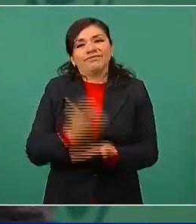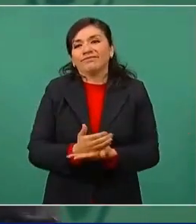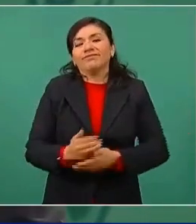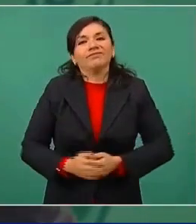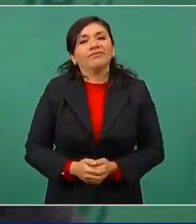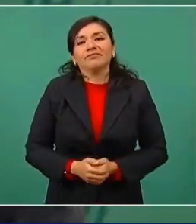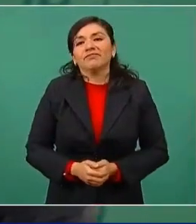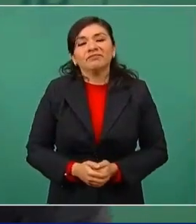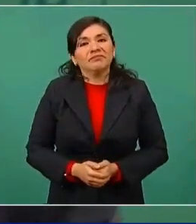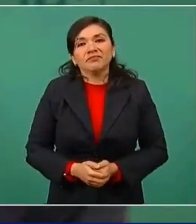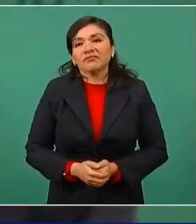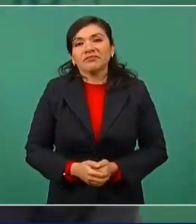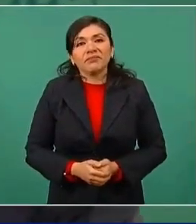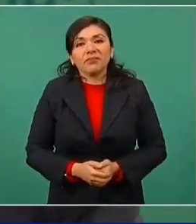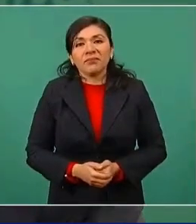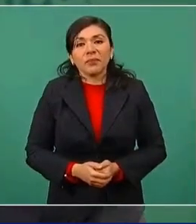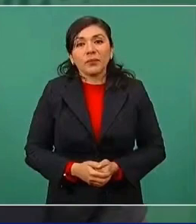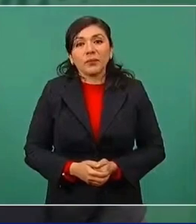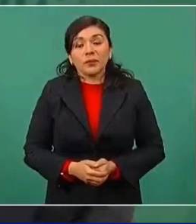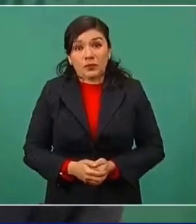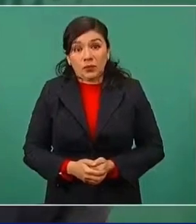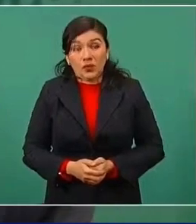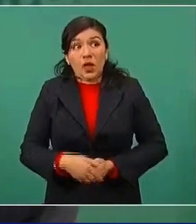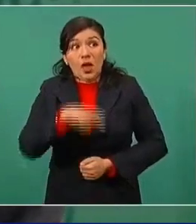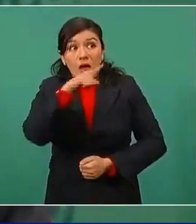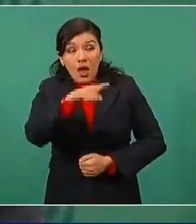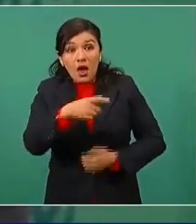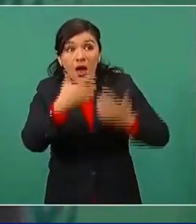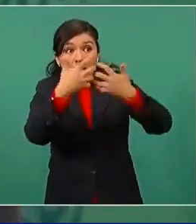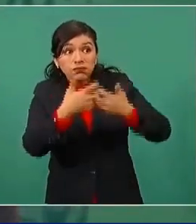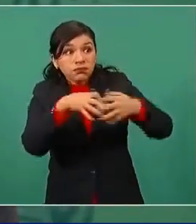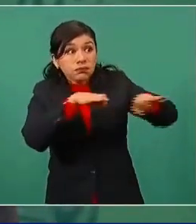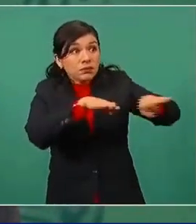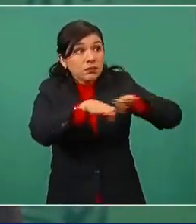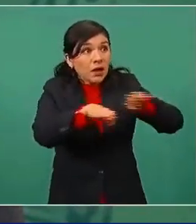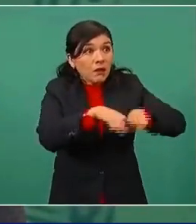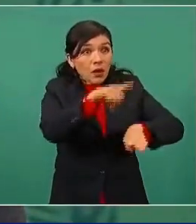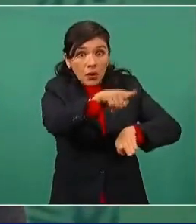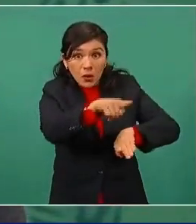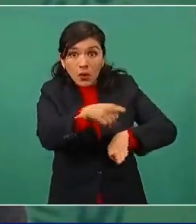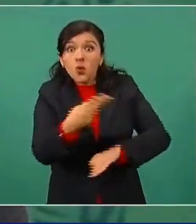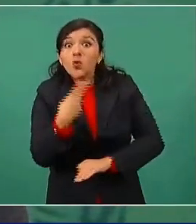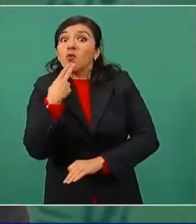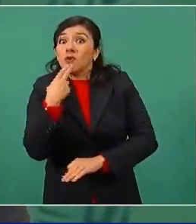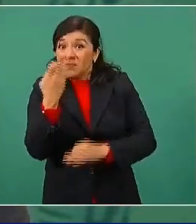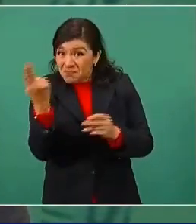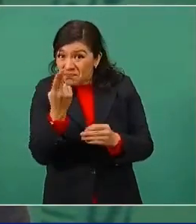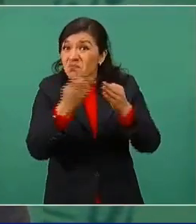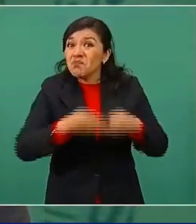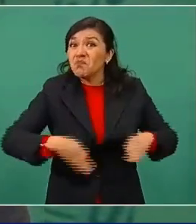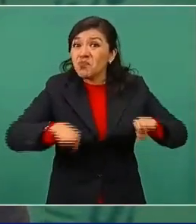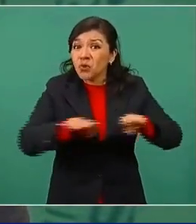La función, si es básica, se mantiene. ¿Sí?